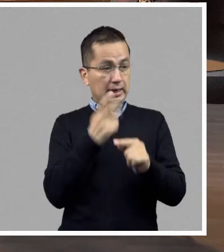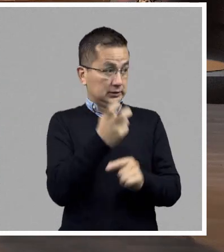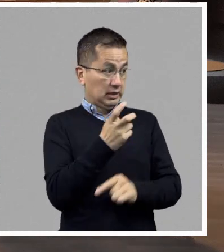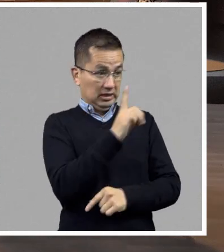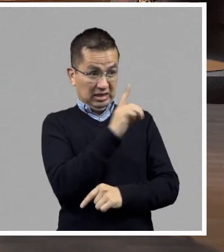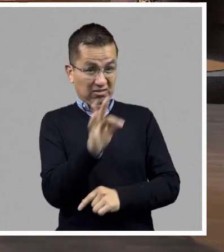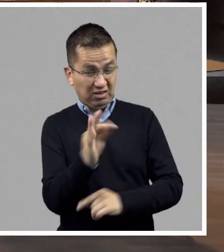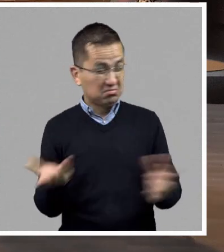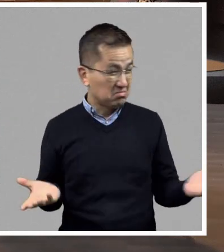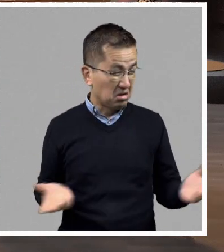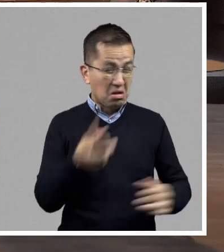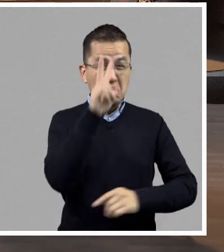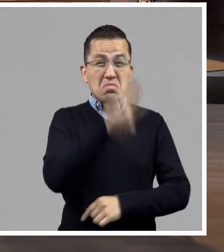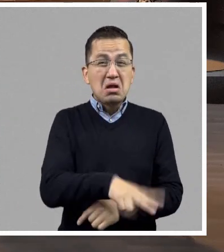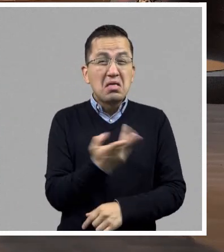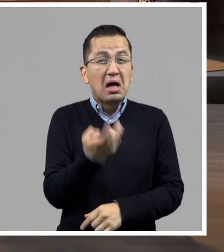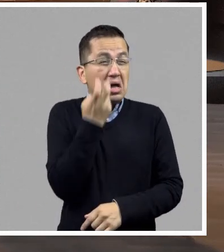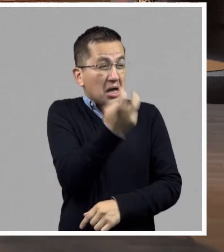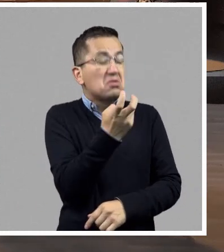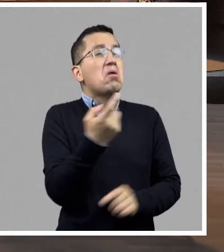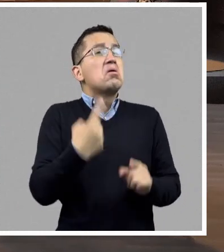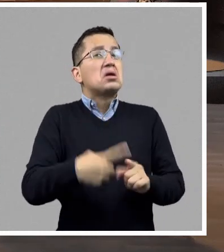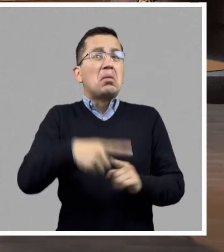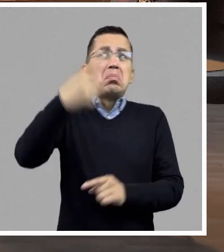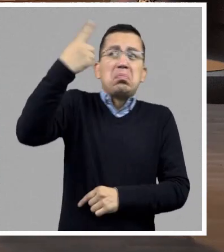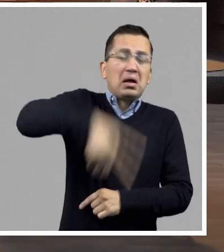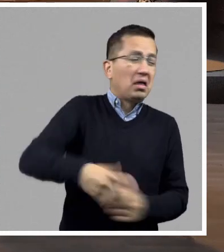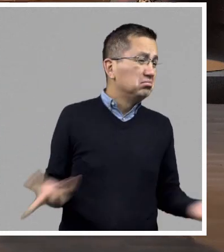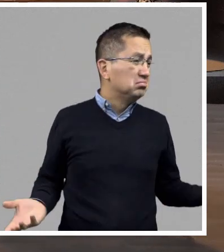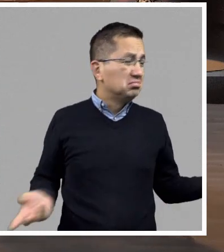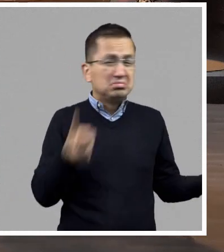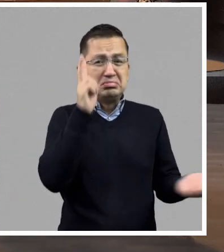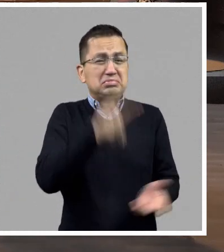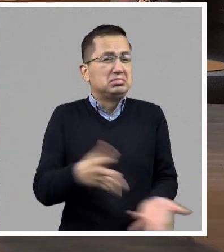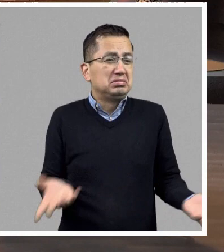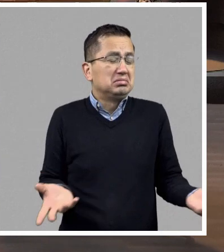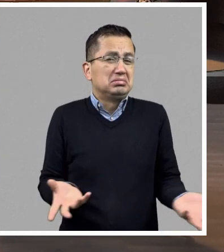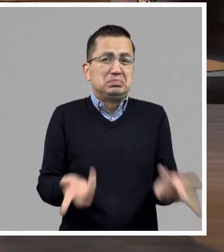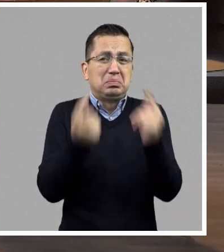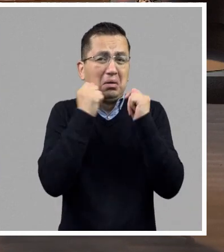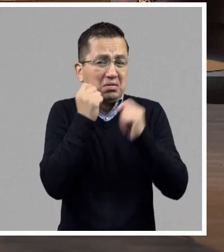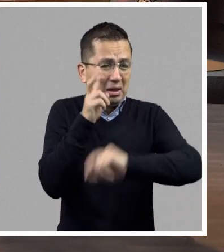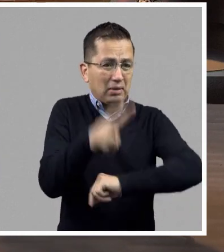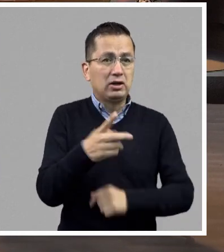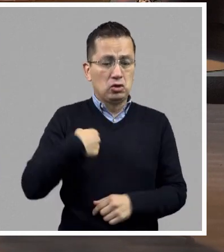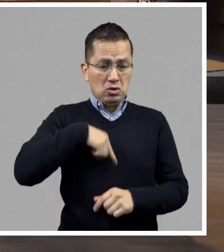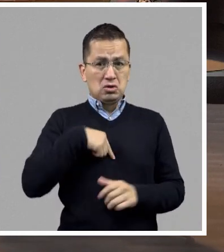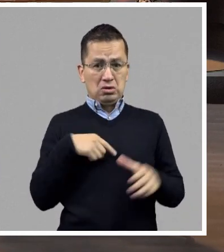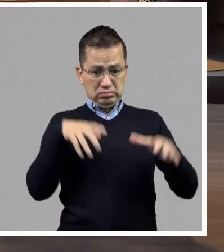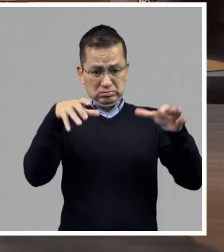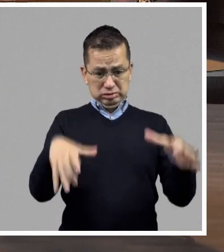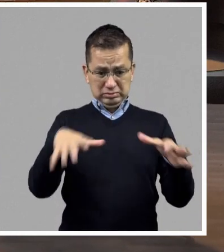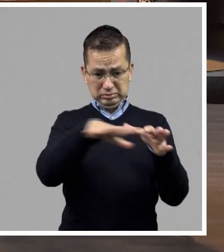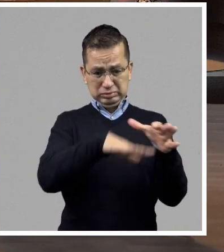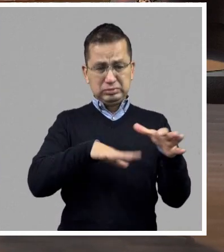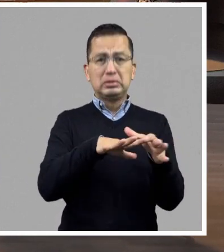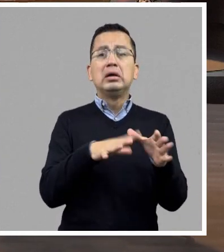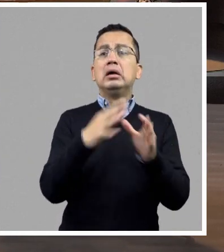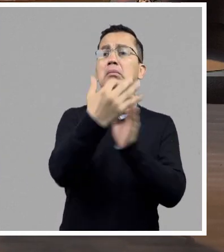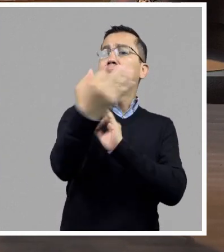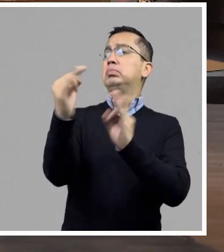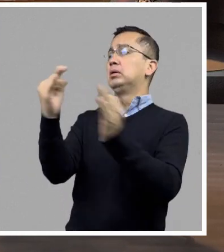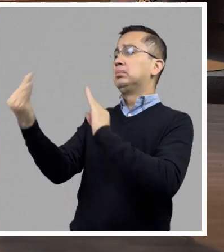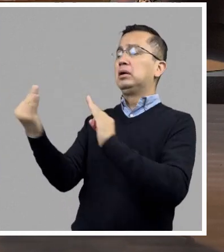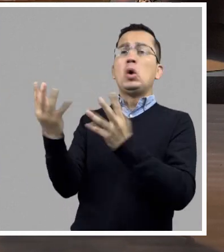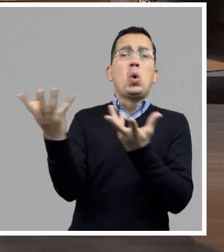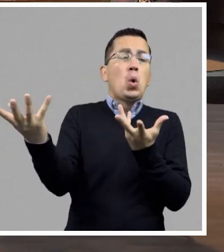era el Distrito Federal verdad eso es completamente o sea arbitrario Sabes porque estamos en un valle donde compartimos con otro montón